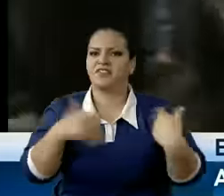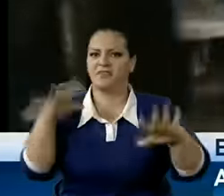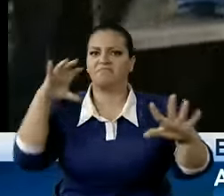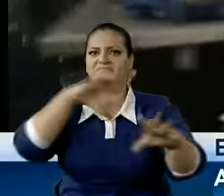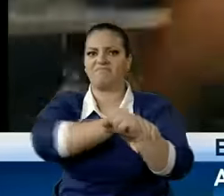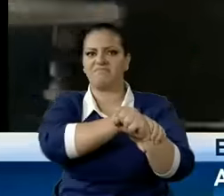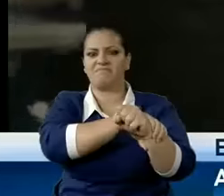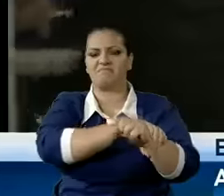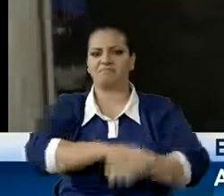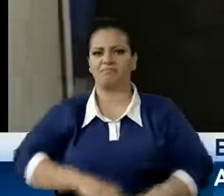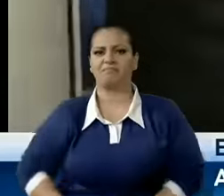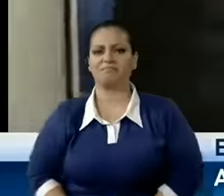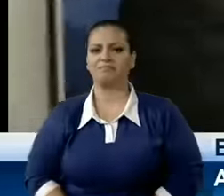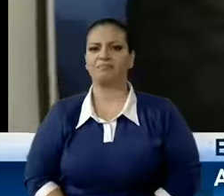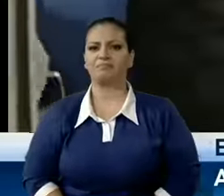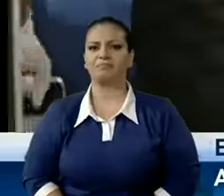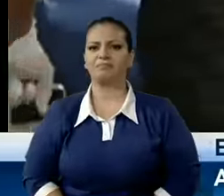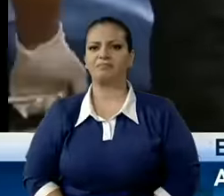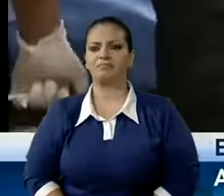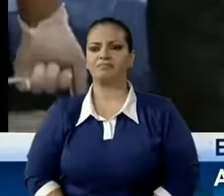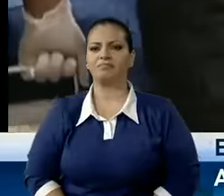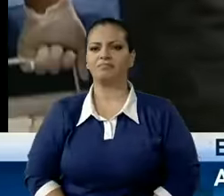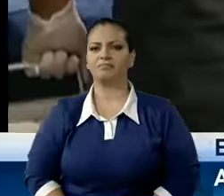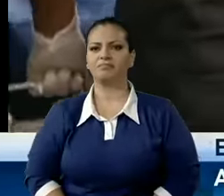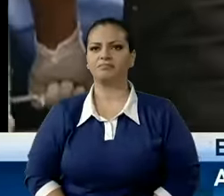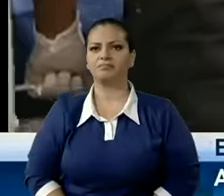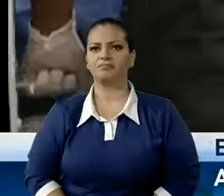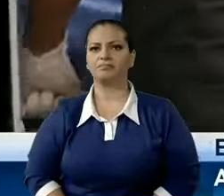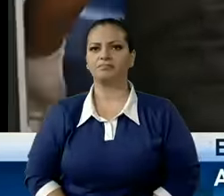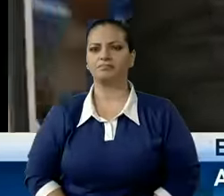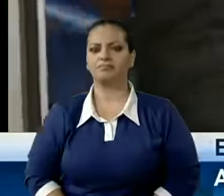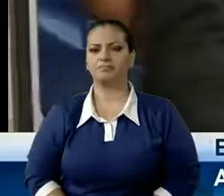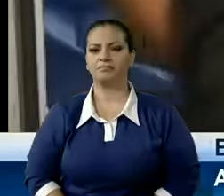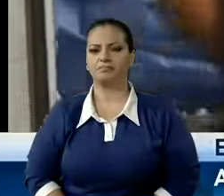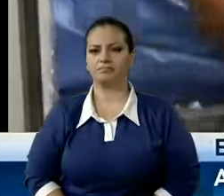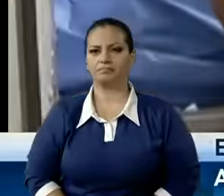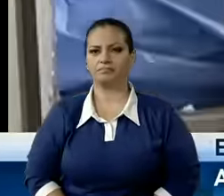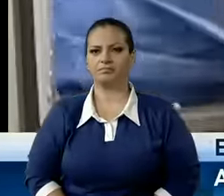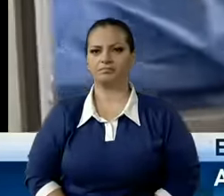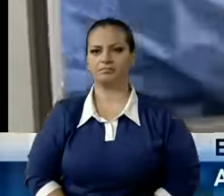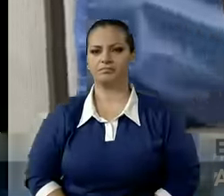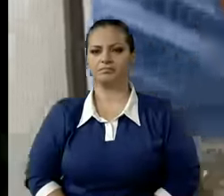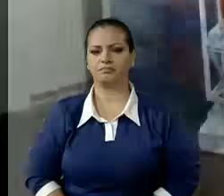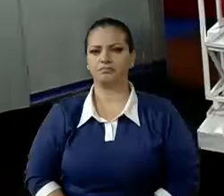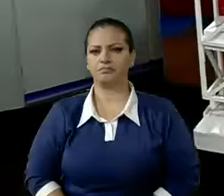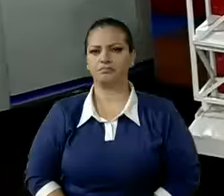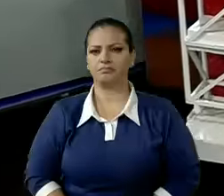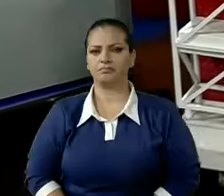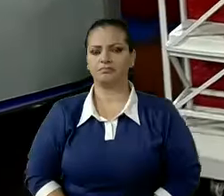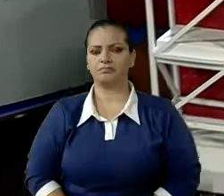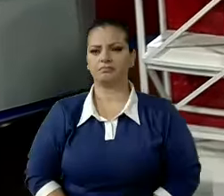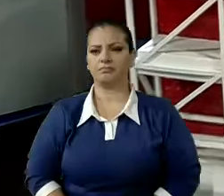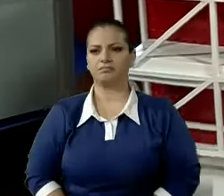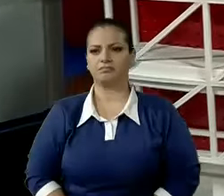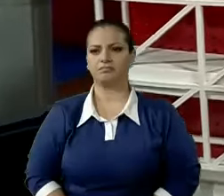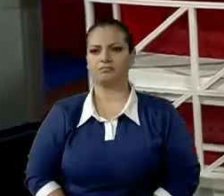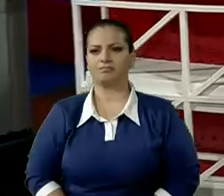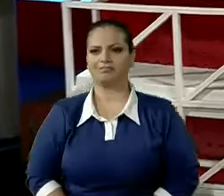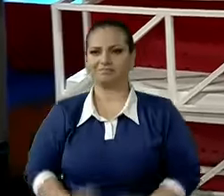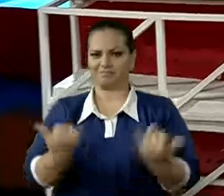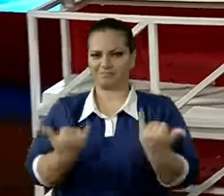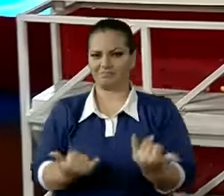pareja sentimental de la señora que está herida. Informó José Morales. Bueno, momento de